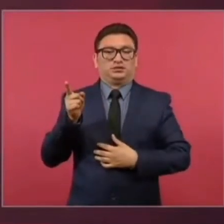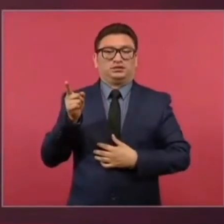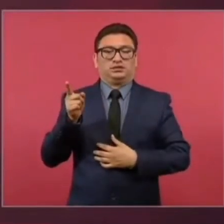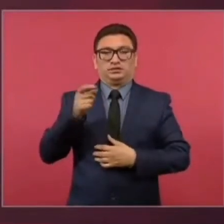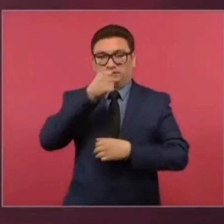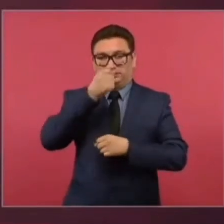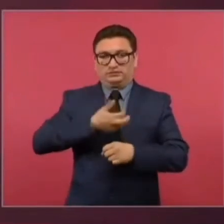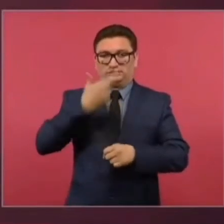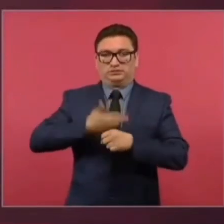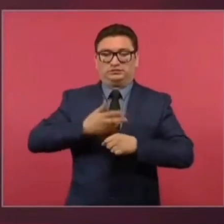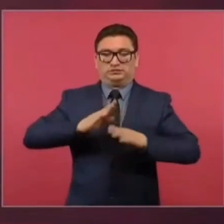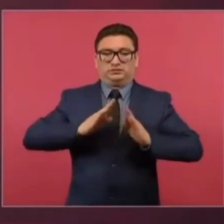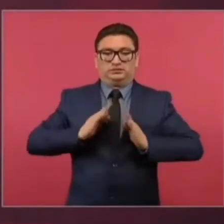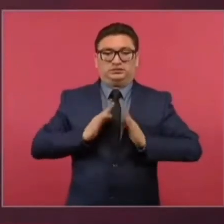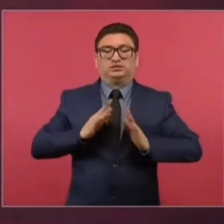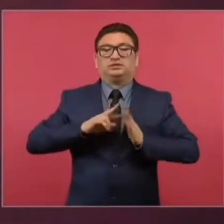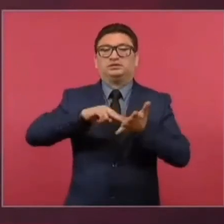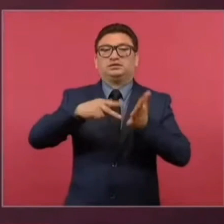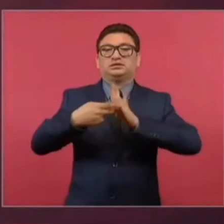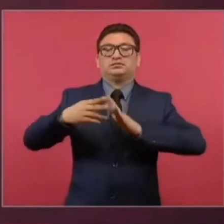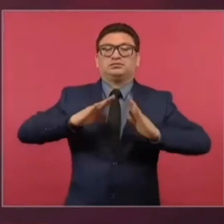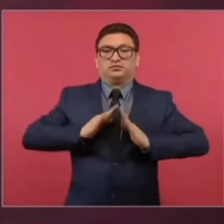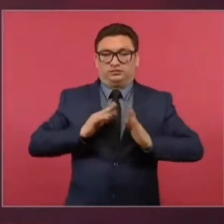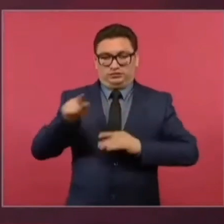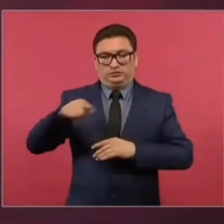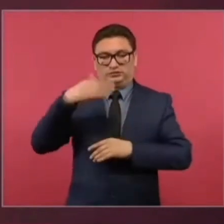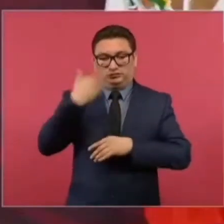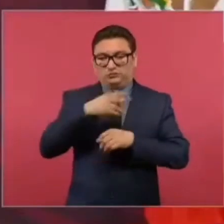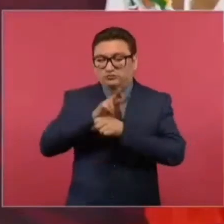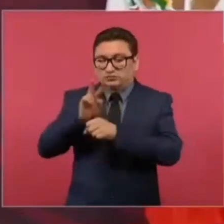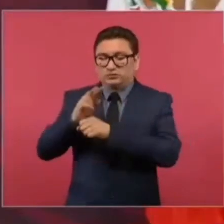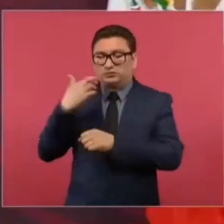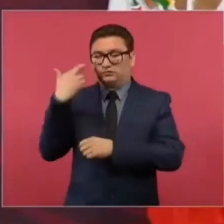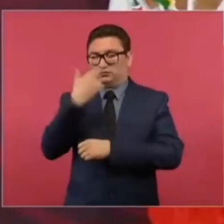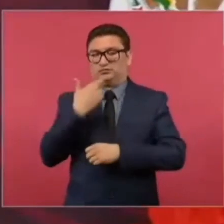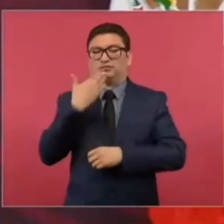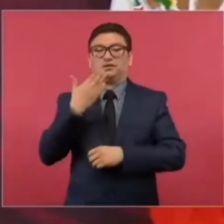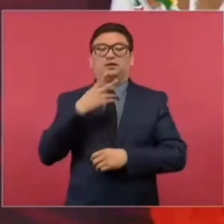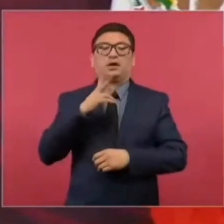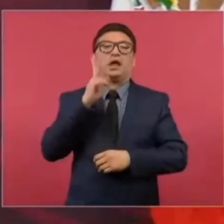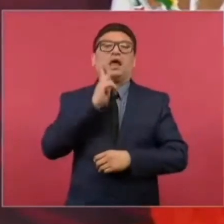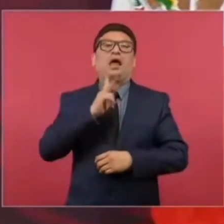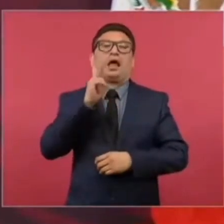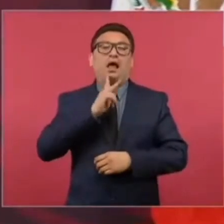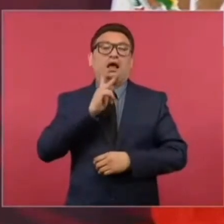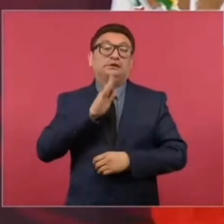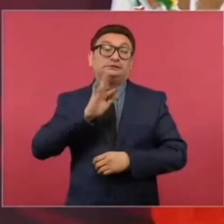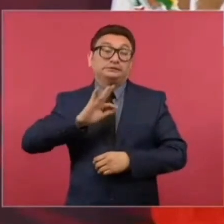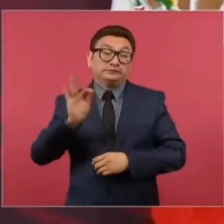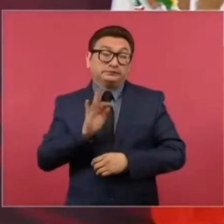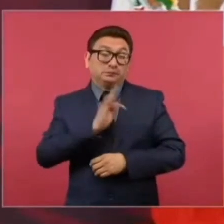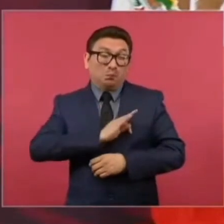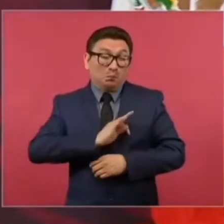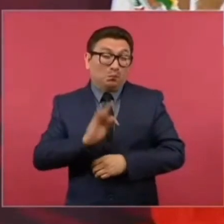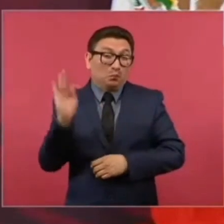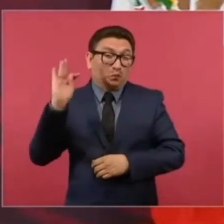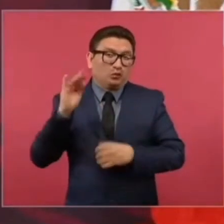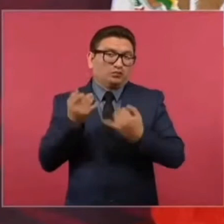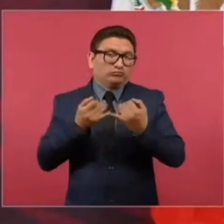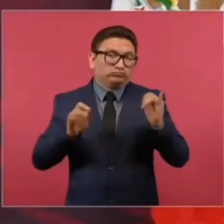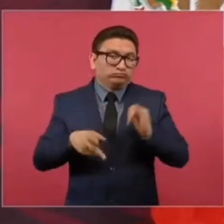la Secretaría de la Defensa, los ingenieros militares. Hicimos el compromiso a ver si podemos